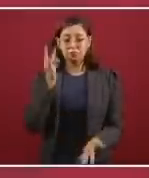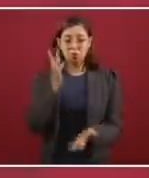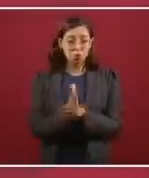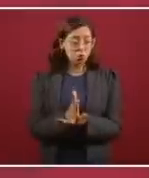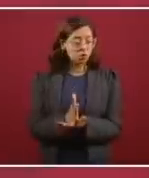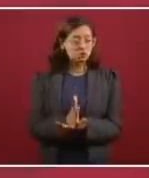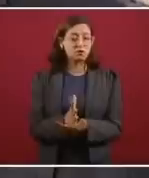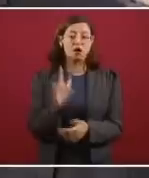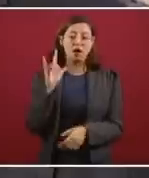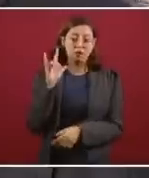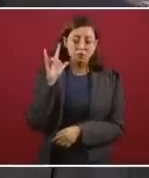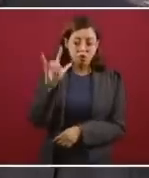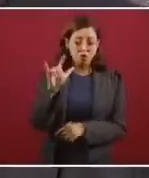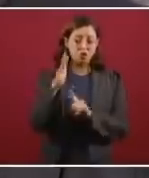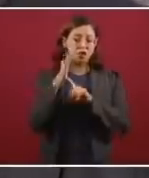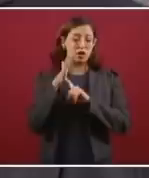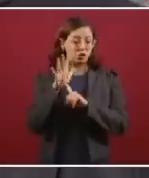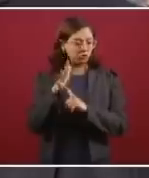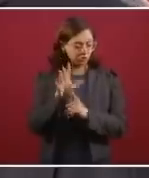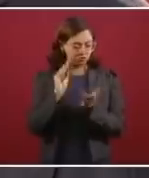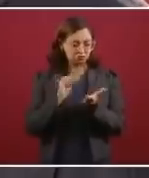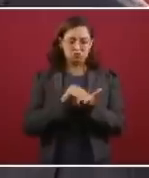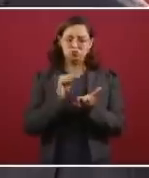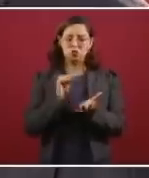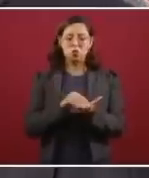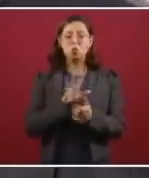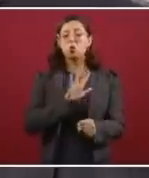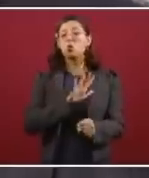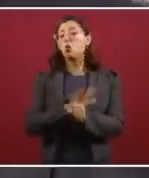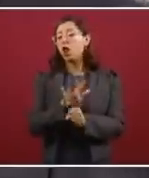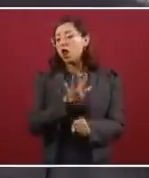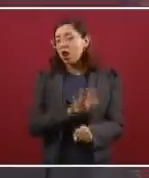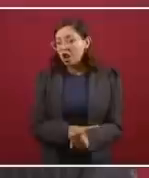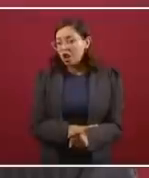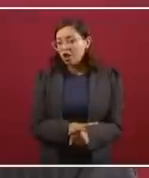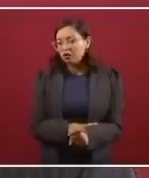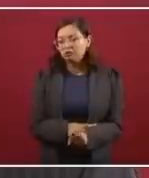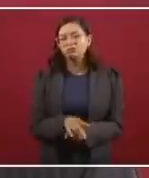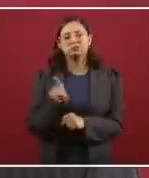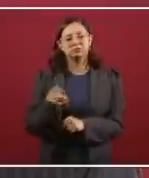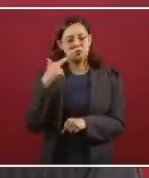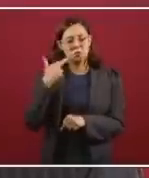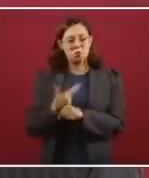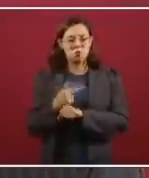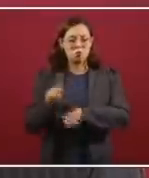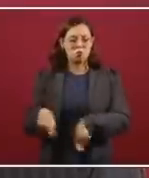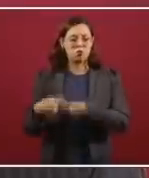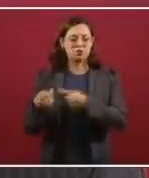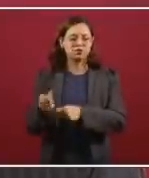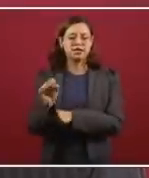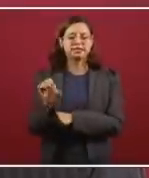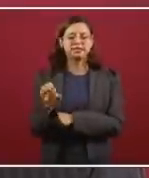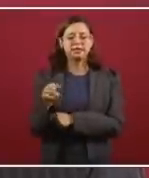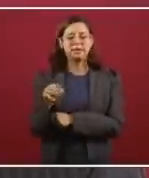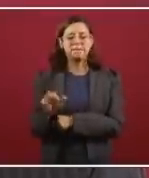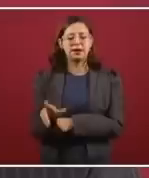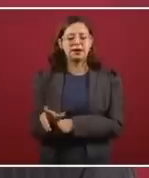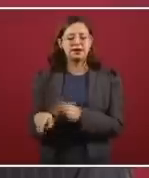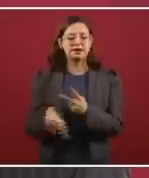helicópteros que se van a mantener son los que están a cargo de la Secretaría de Marina